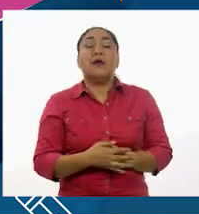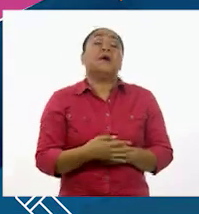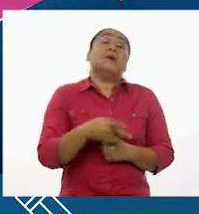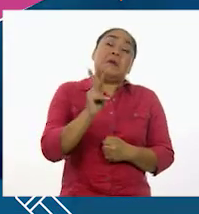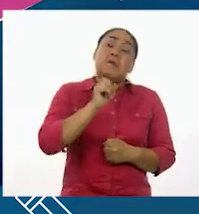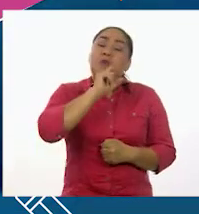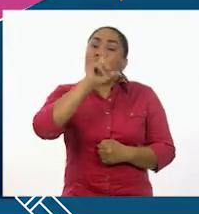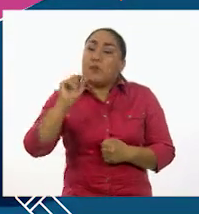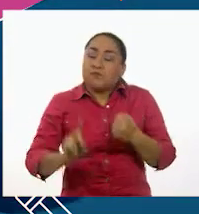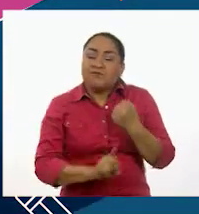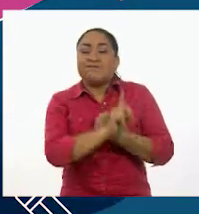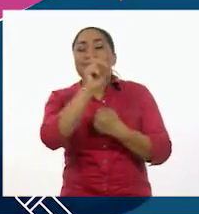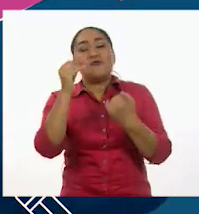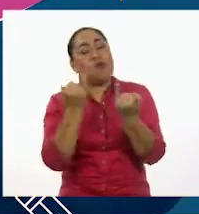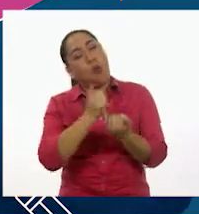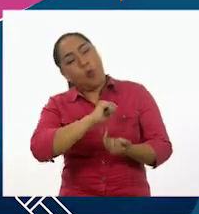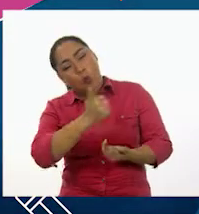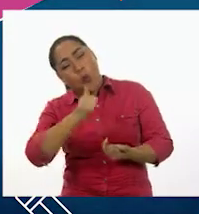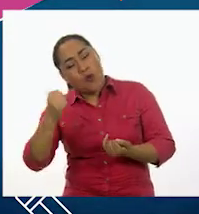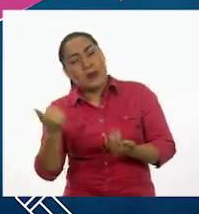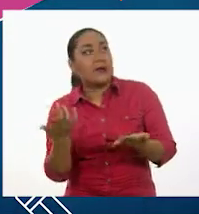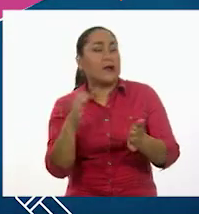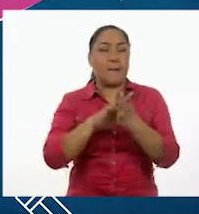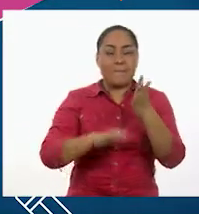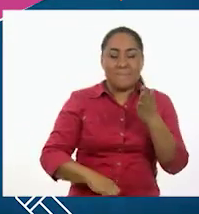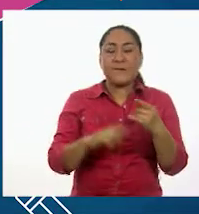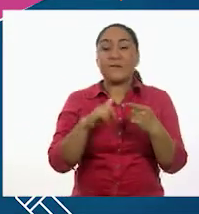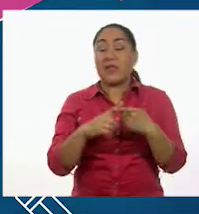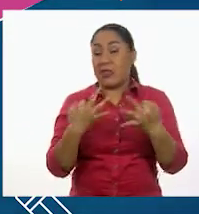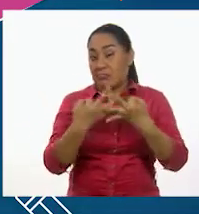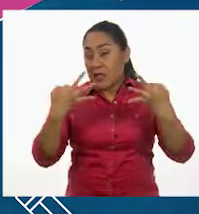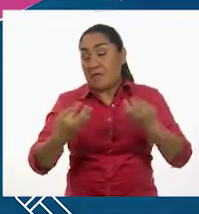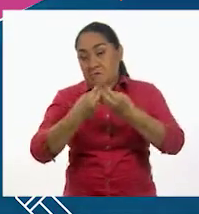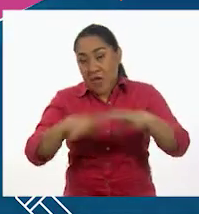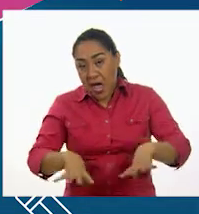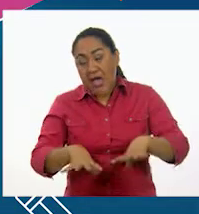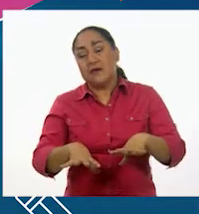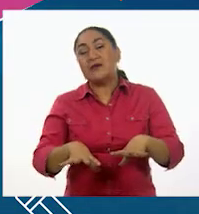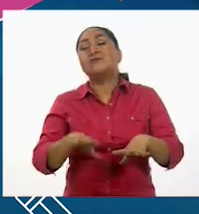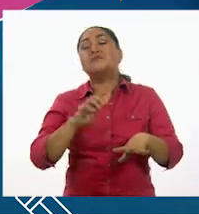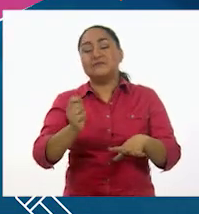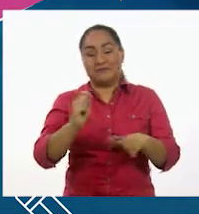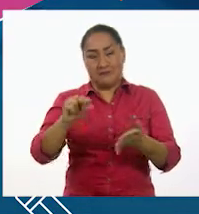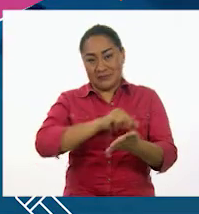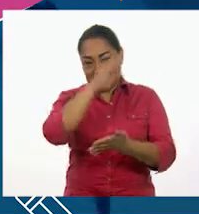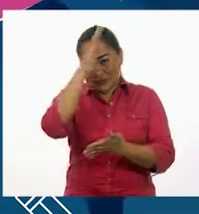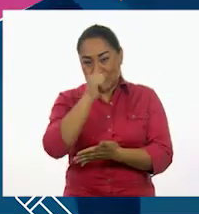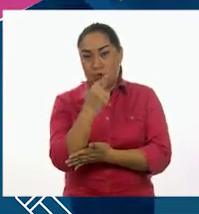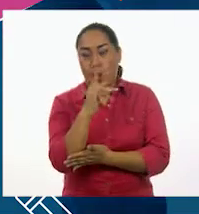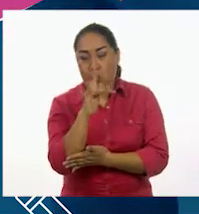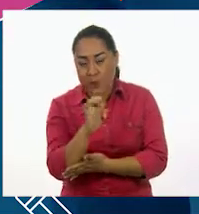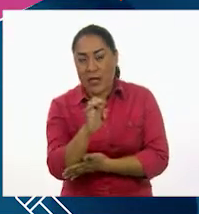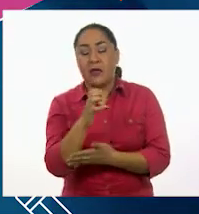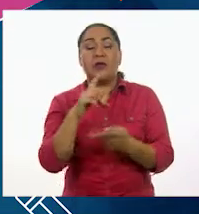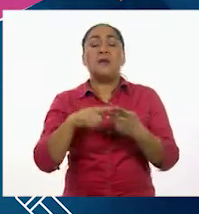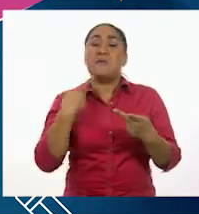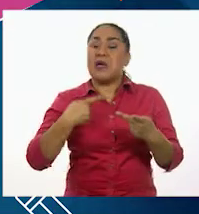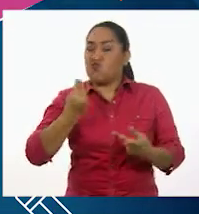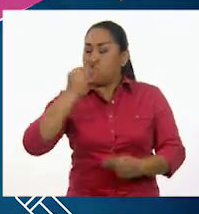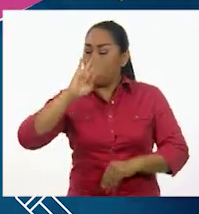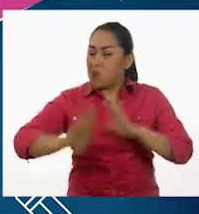otras consecuencias, como por ejemplo, se perdieron los territorios con el Tratado de Guadalupe Hidalgo, se perdieron vidas